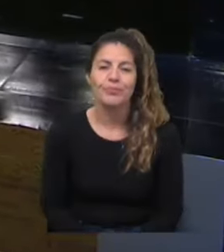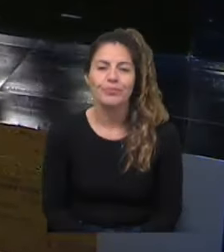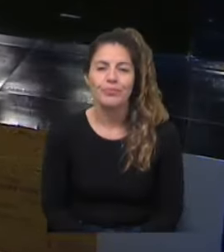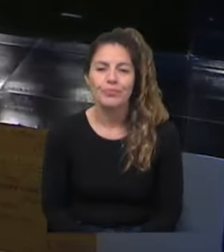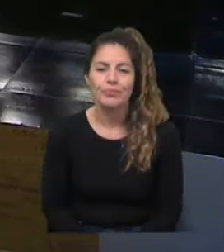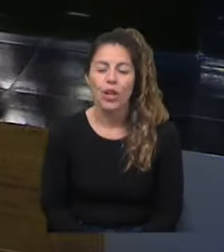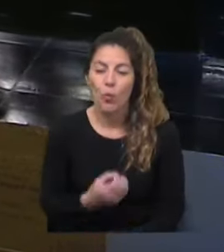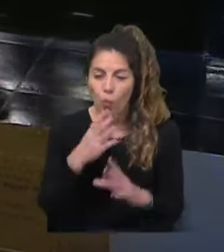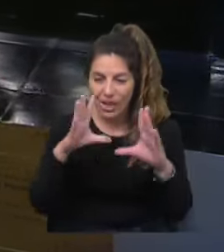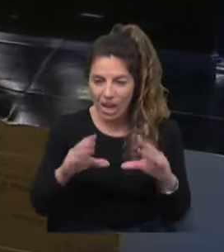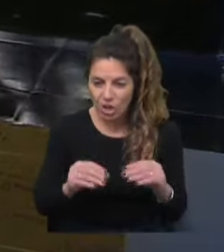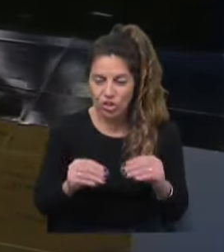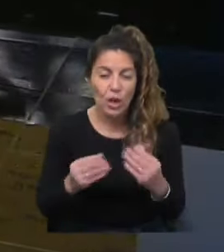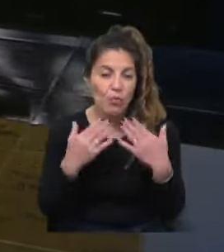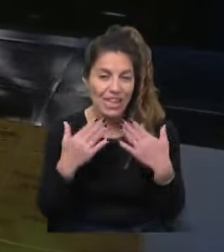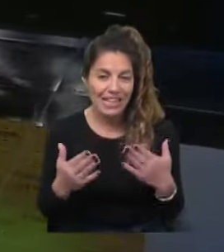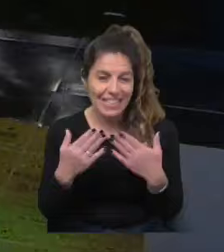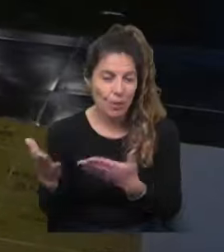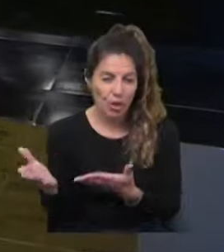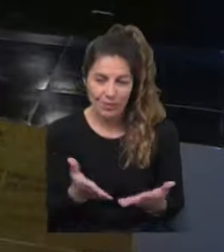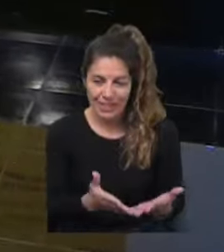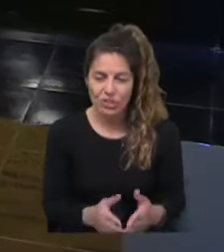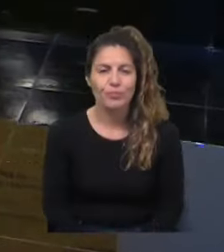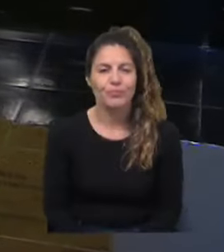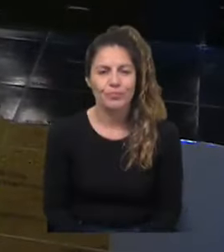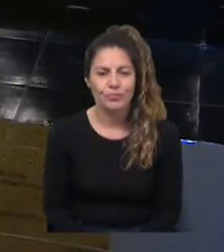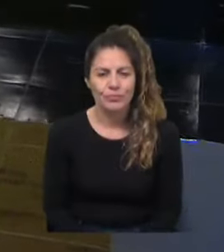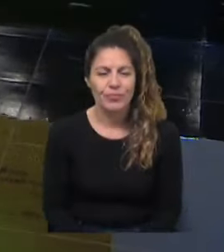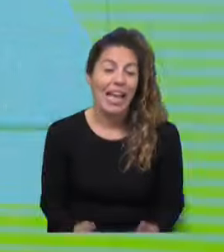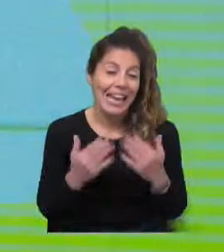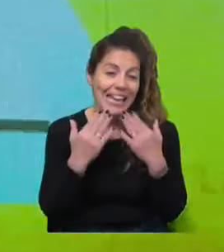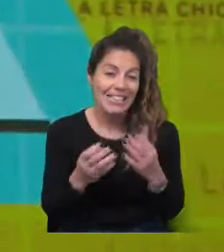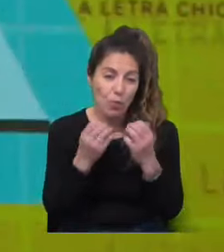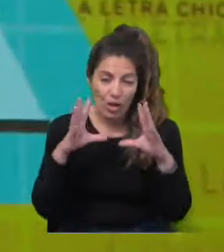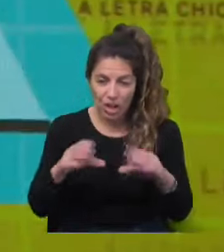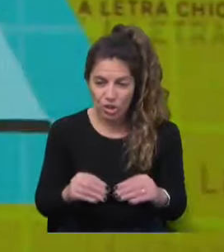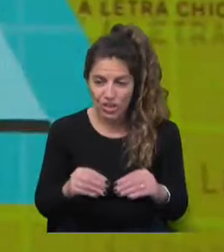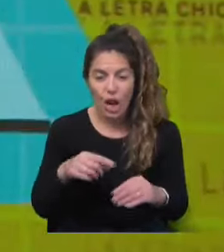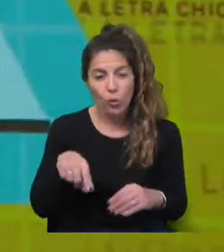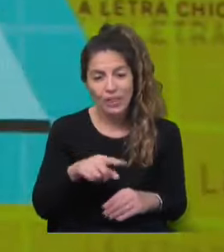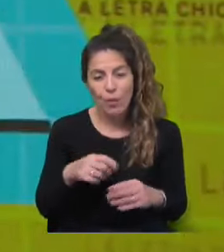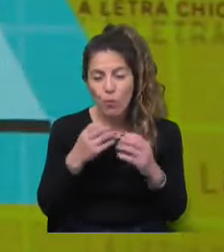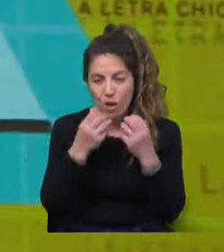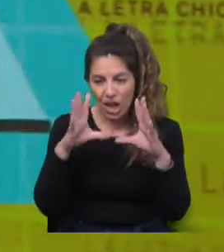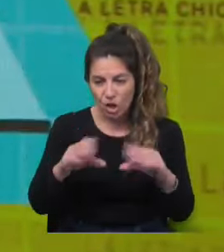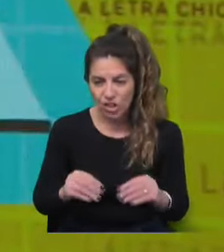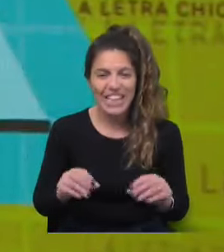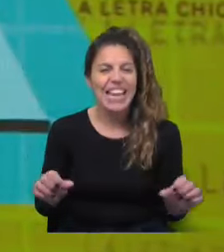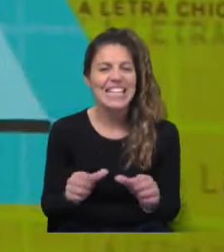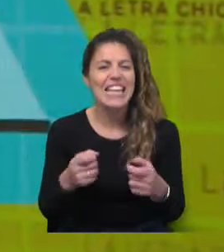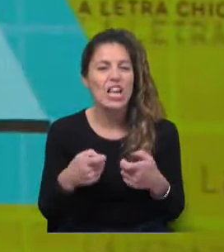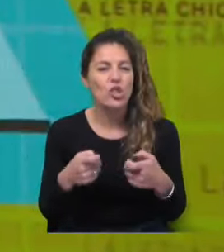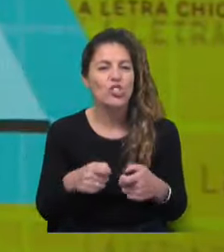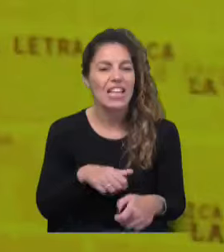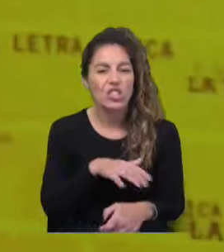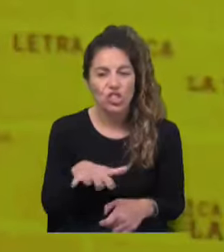muy buenas noches, gracias. Muchas gracias por la invitación. Y Sergio Bedrosian, gracias, buenas noches. A ustedes, buenas noches. ¿Qué es la Asociación Civil, para